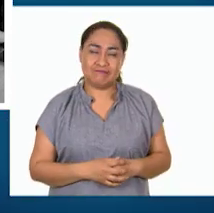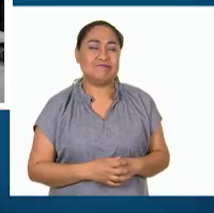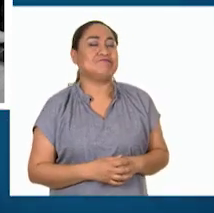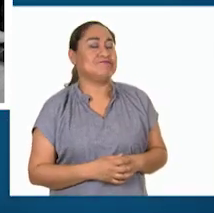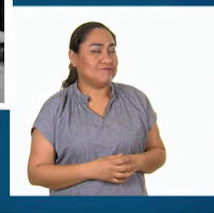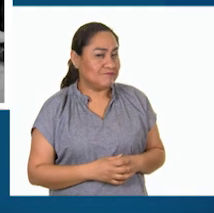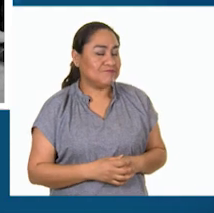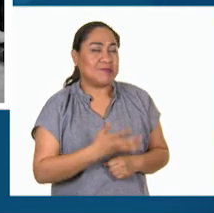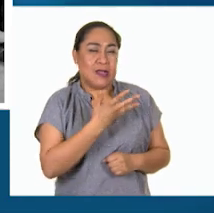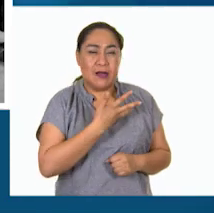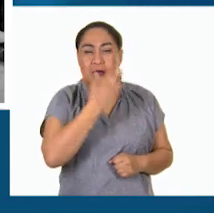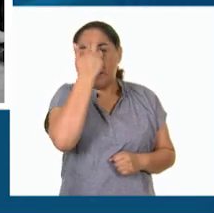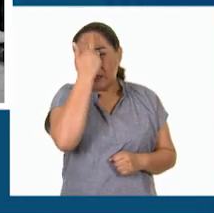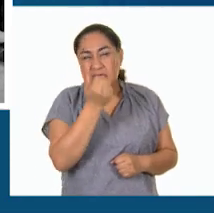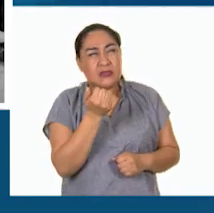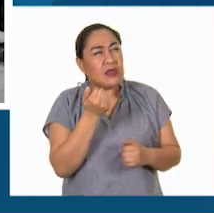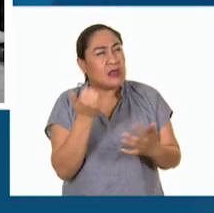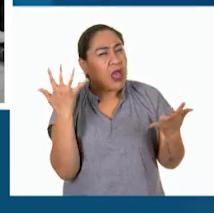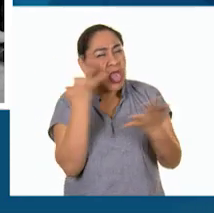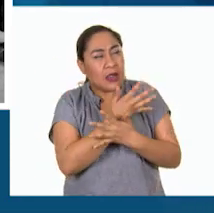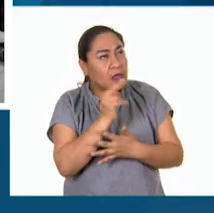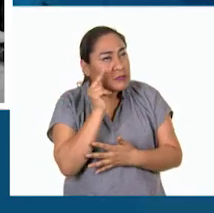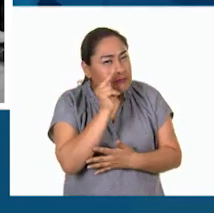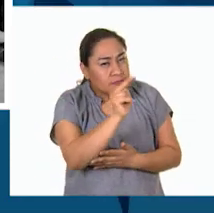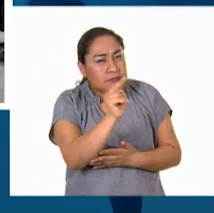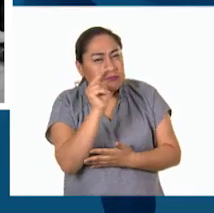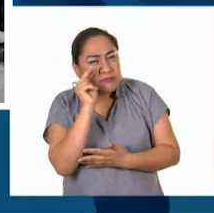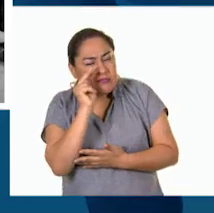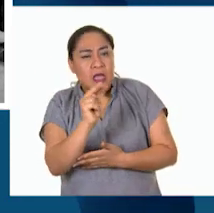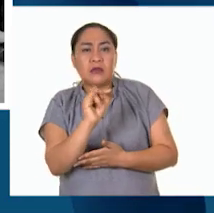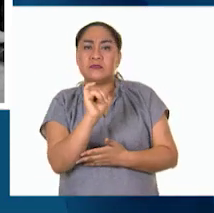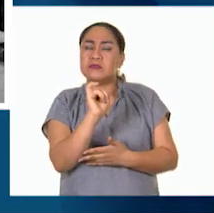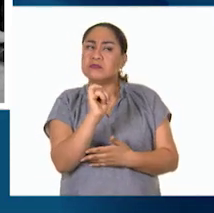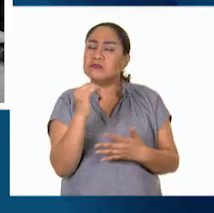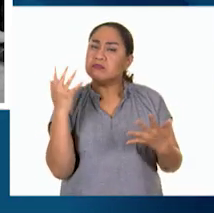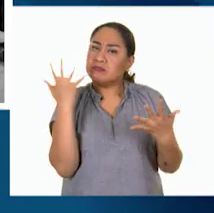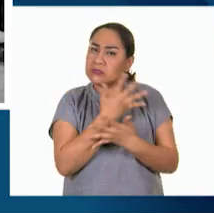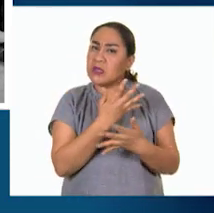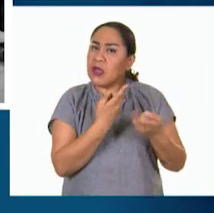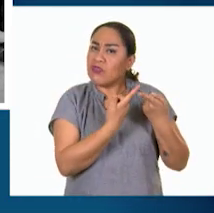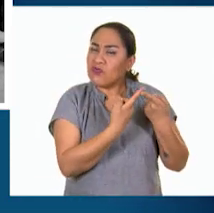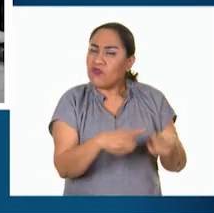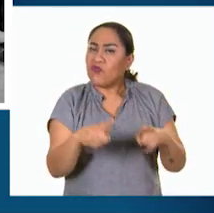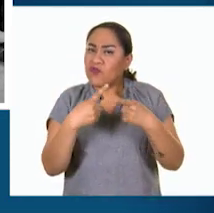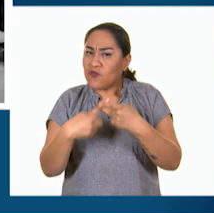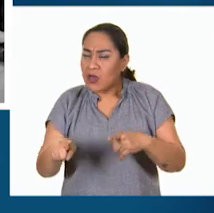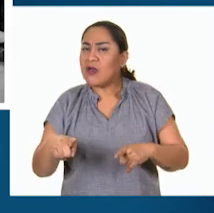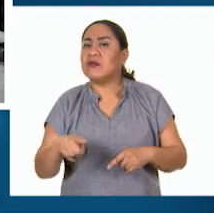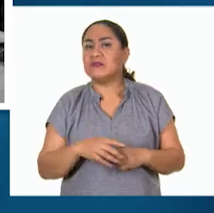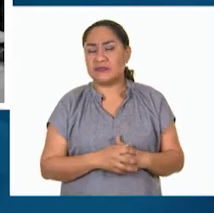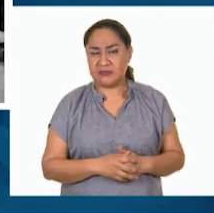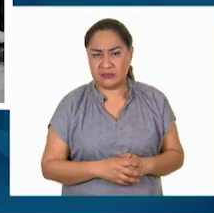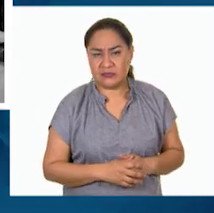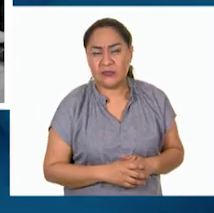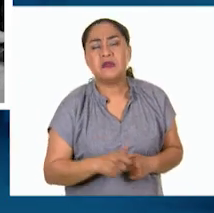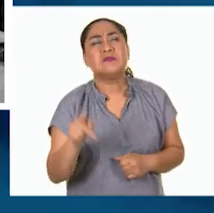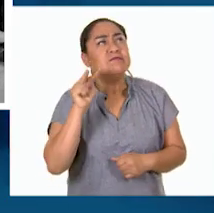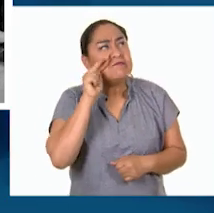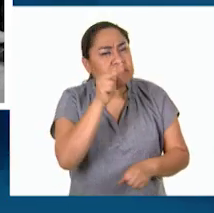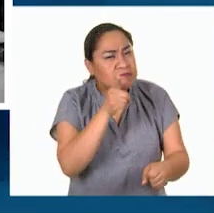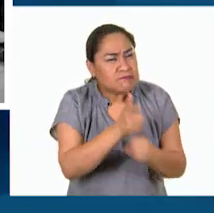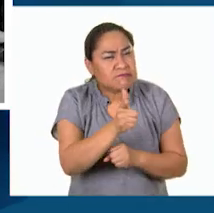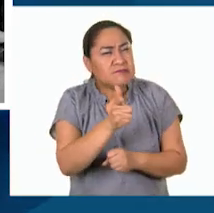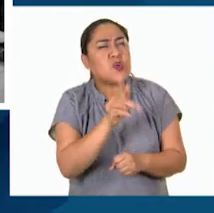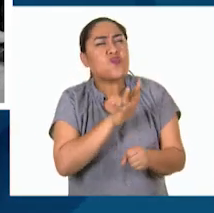ver estos aspectos, maestra, porque hay mucho que notar en esta imagen. ¿Qué elementos notaste que